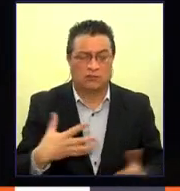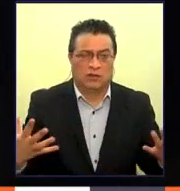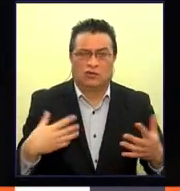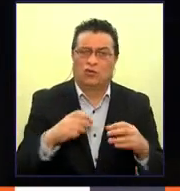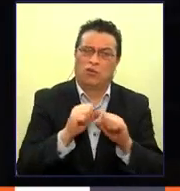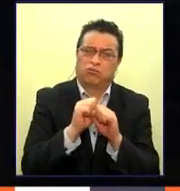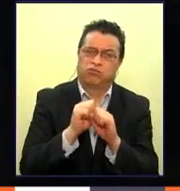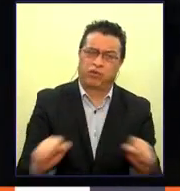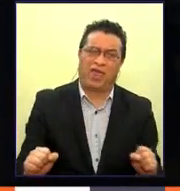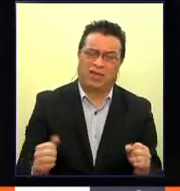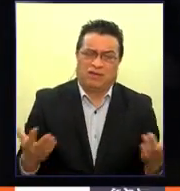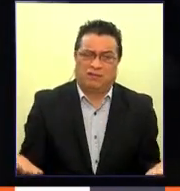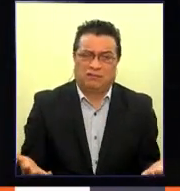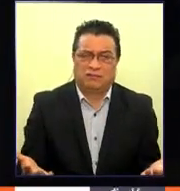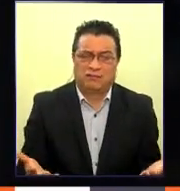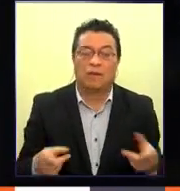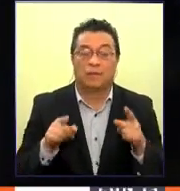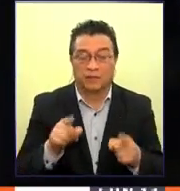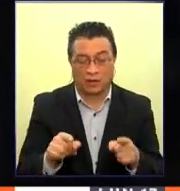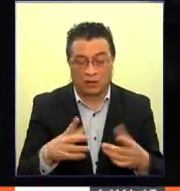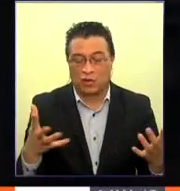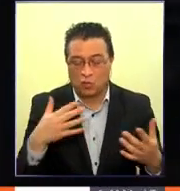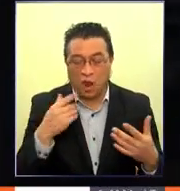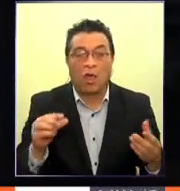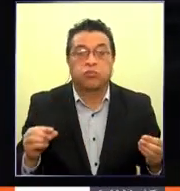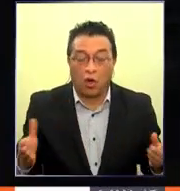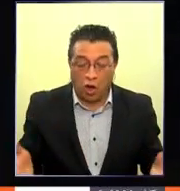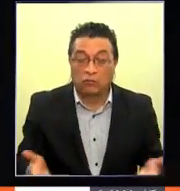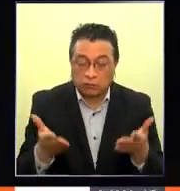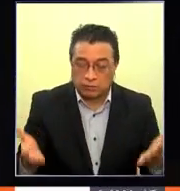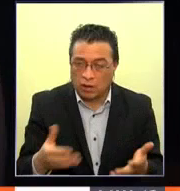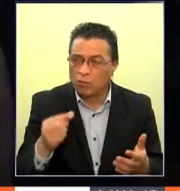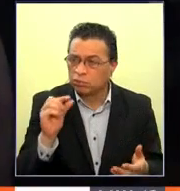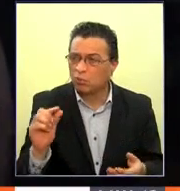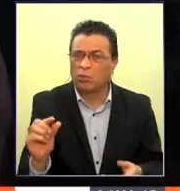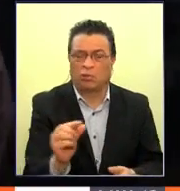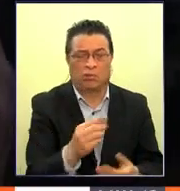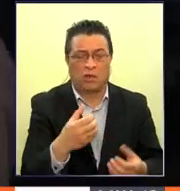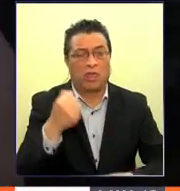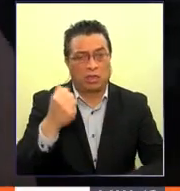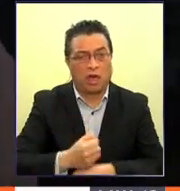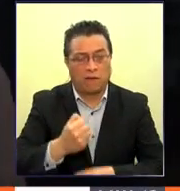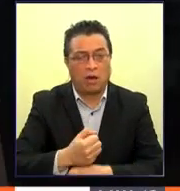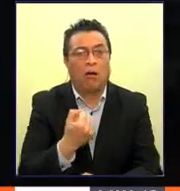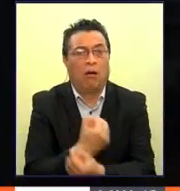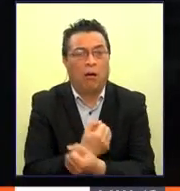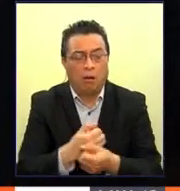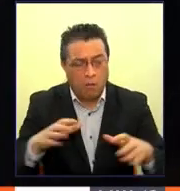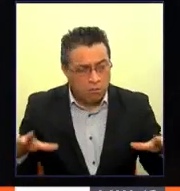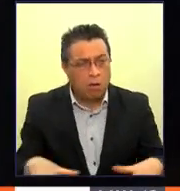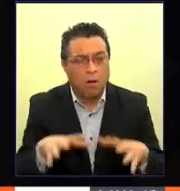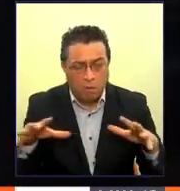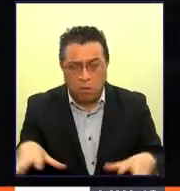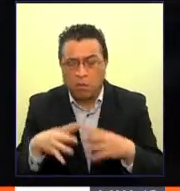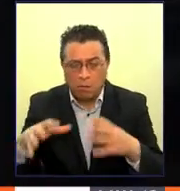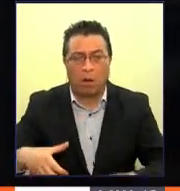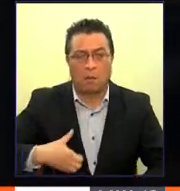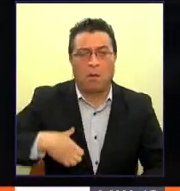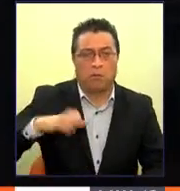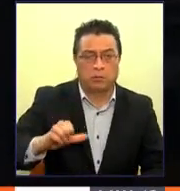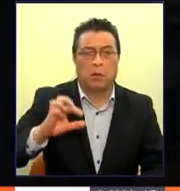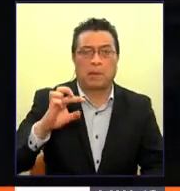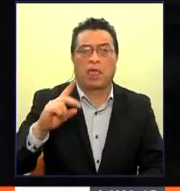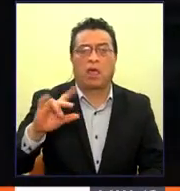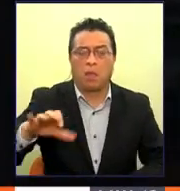insólito. Es un desincentivo grande también para el trabajo policial de la PDI, especialmente en este